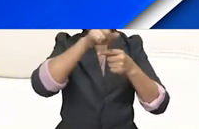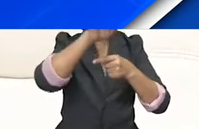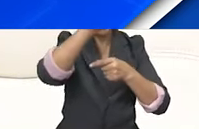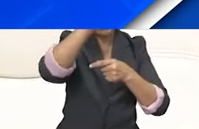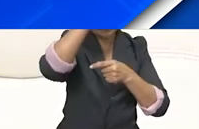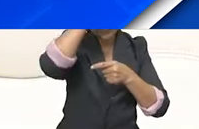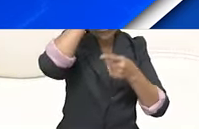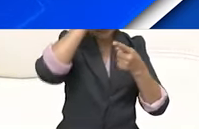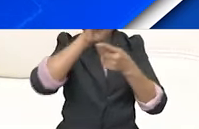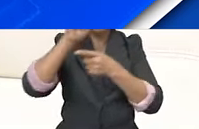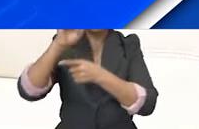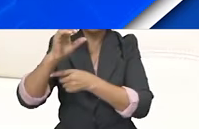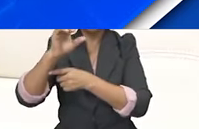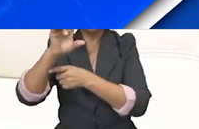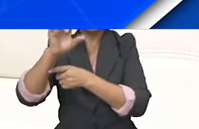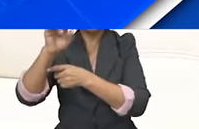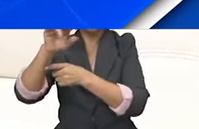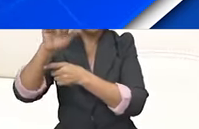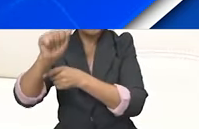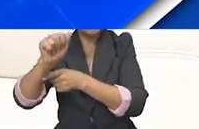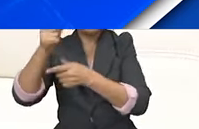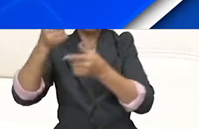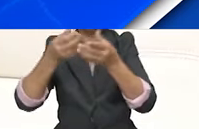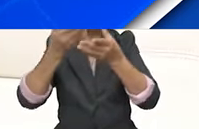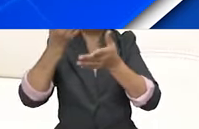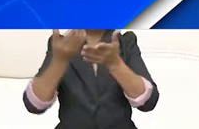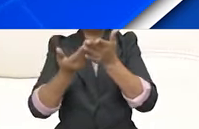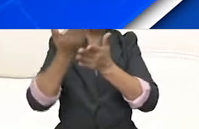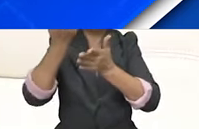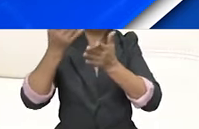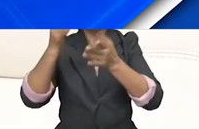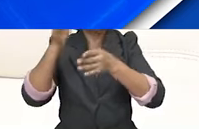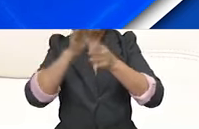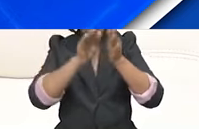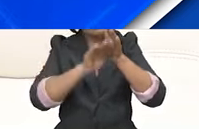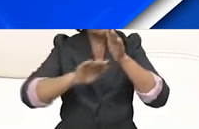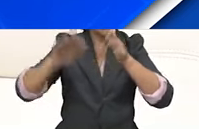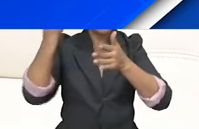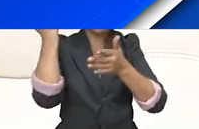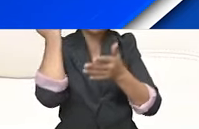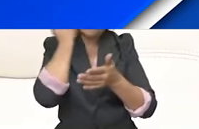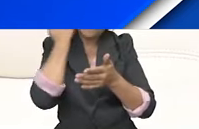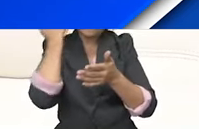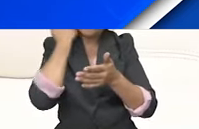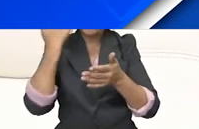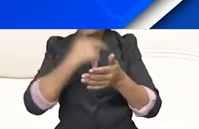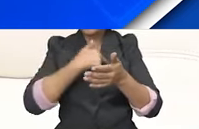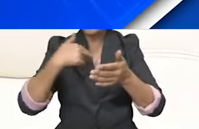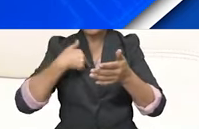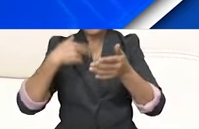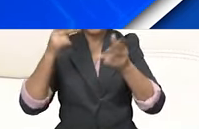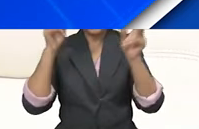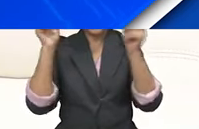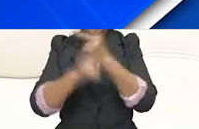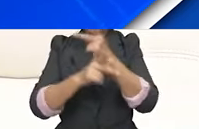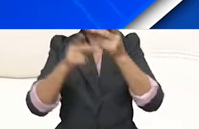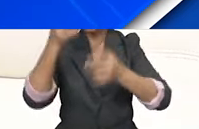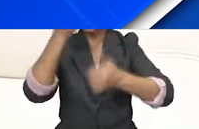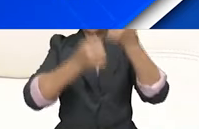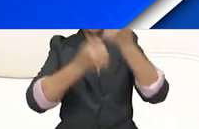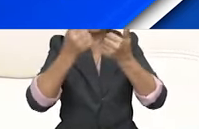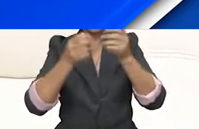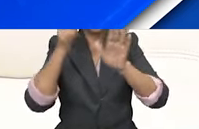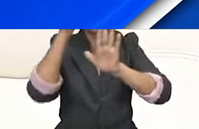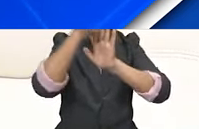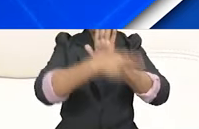Ucrania, unido a la alza de los precios de insumos y fertilizantes, lo que ha desencadenado una galopante inflación